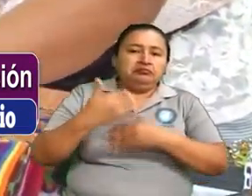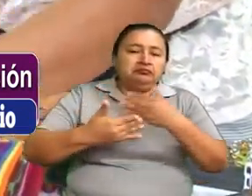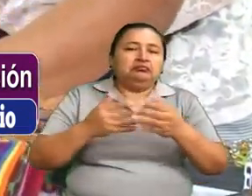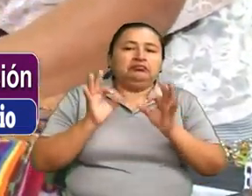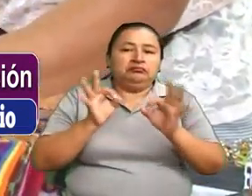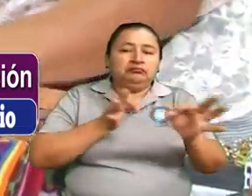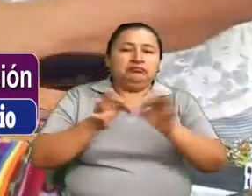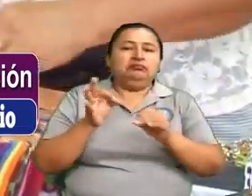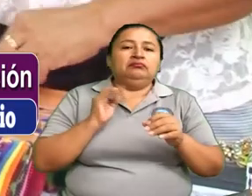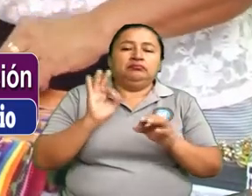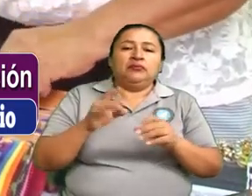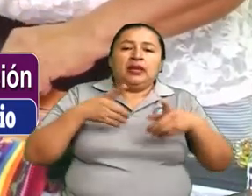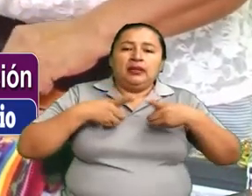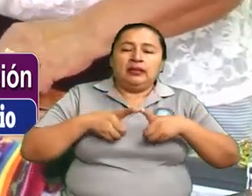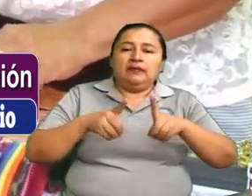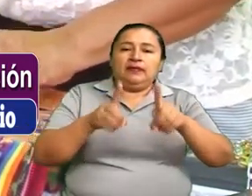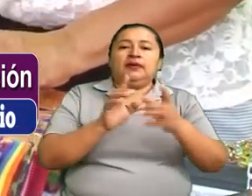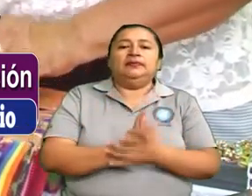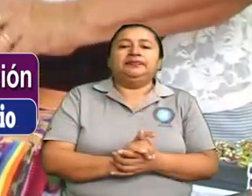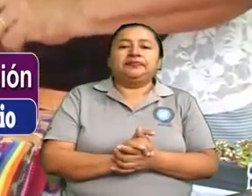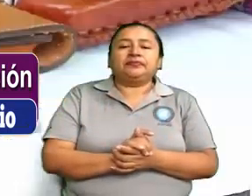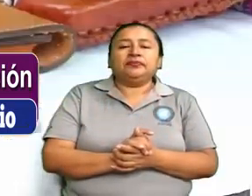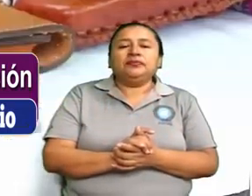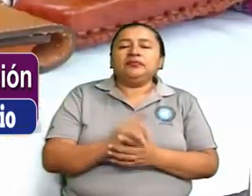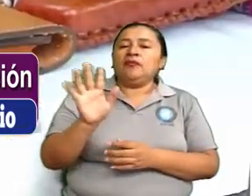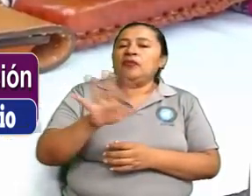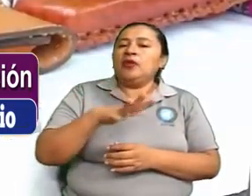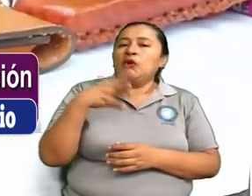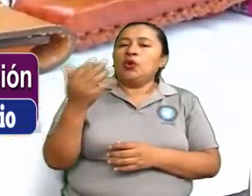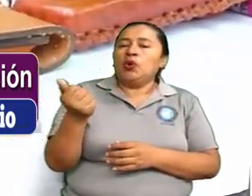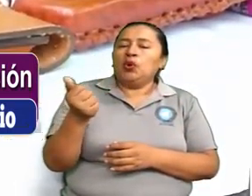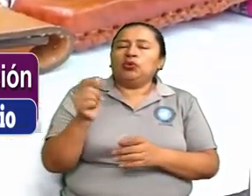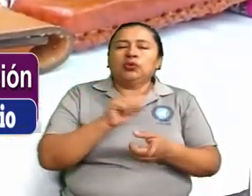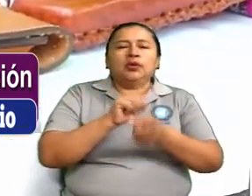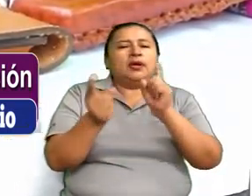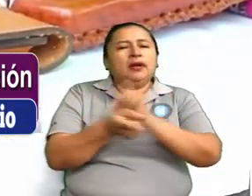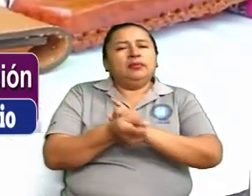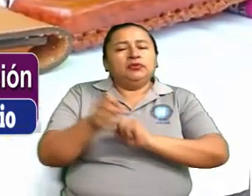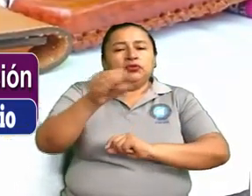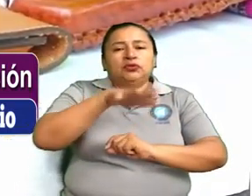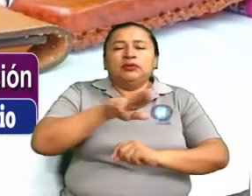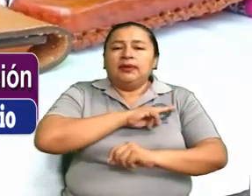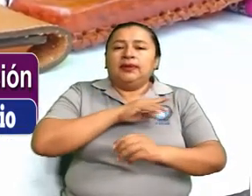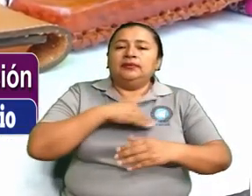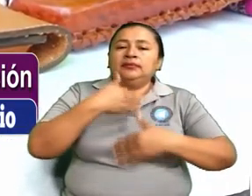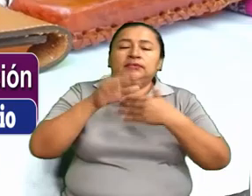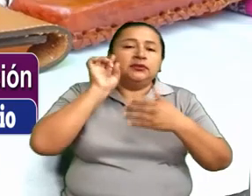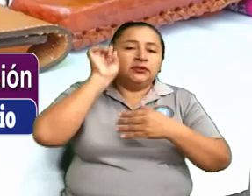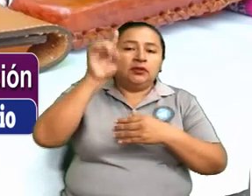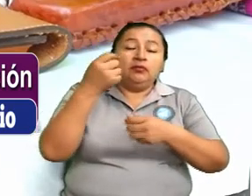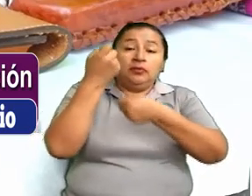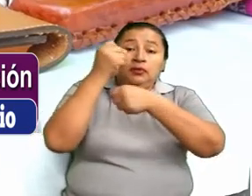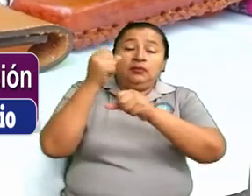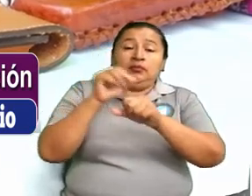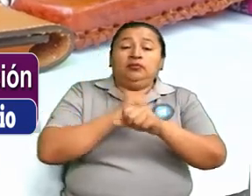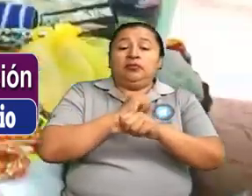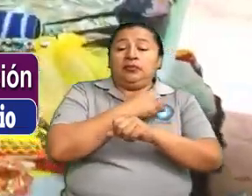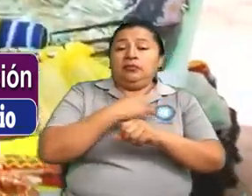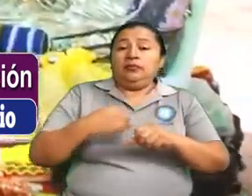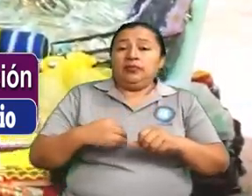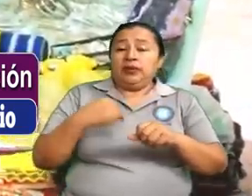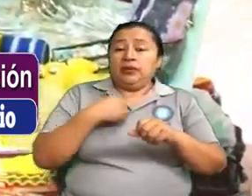muy bien, dignificación. ¿Qué otras transformaciones sociales se han desarrollado en el país liderados por el MEFCA a través de